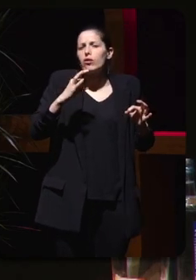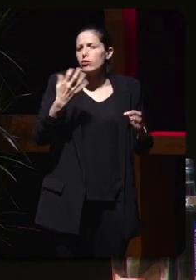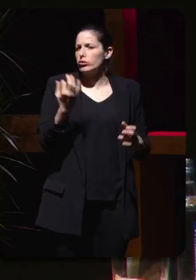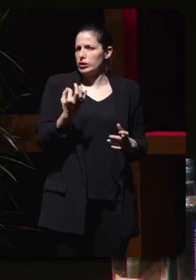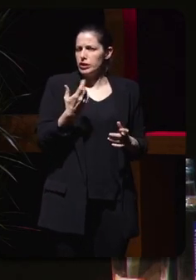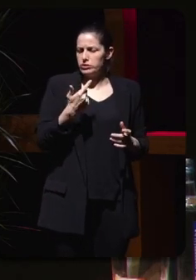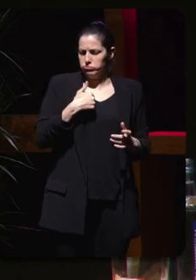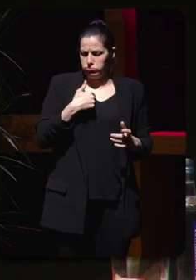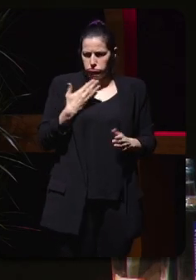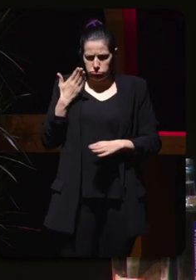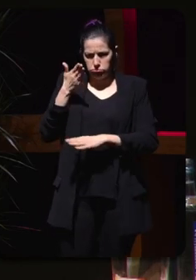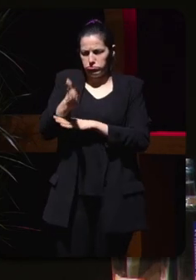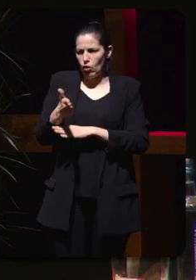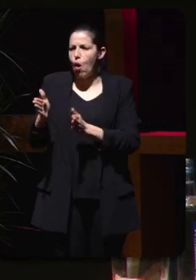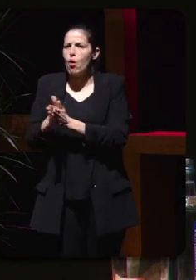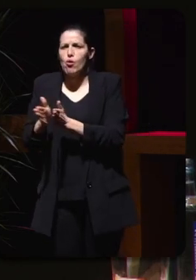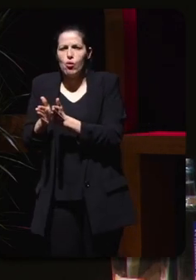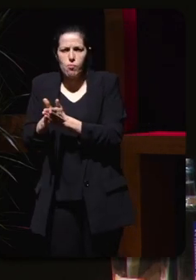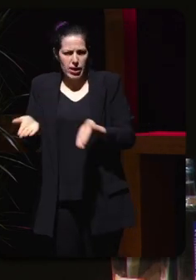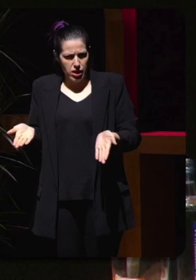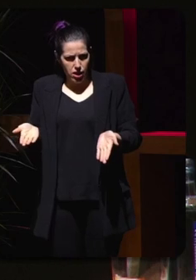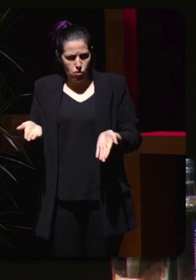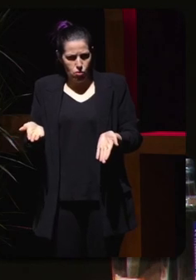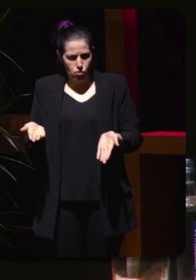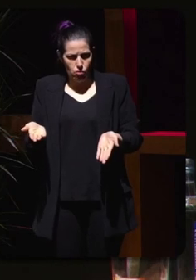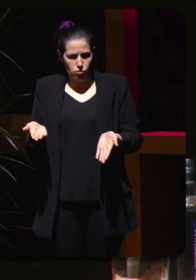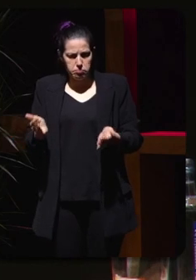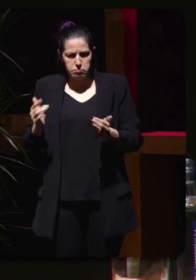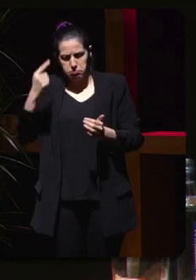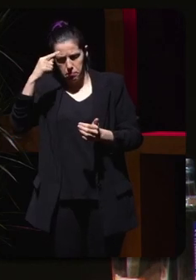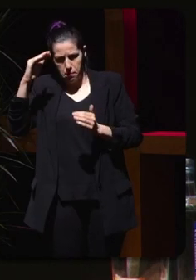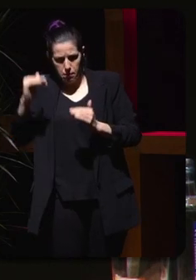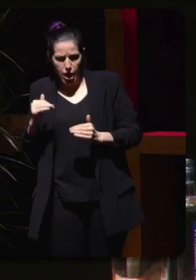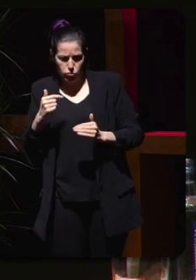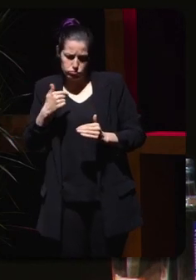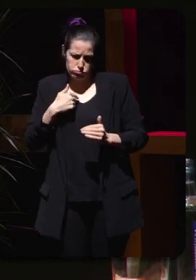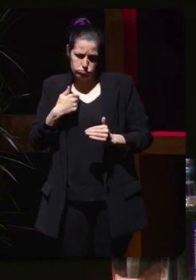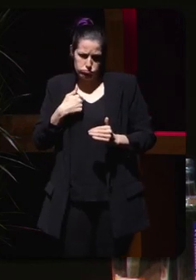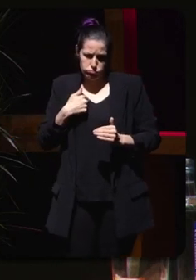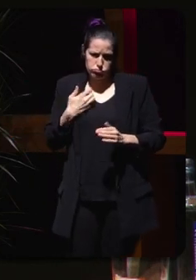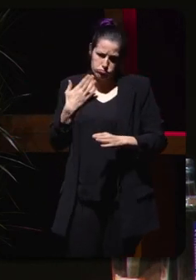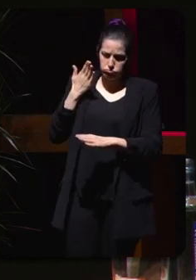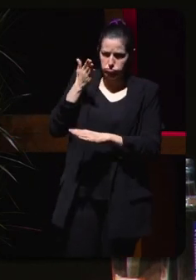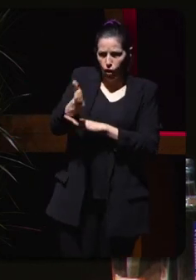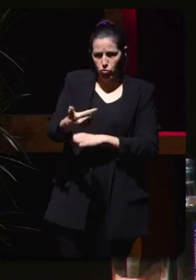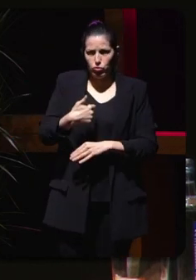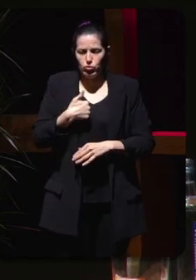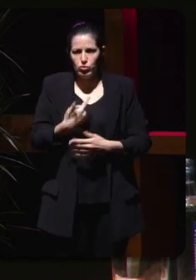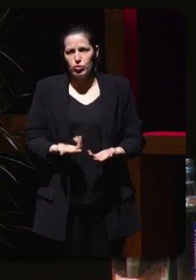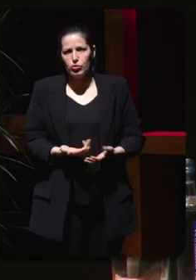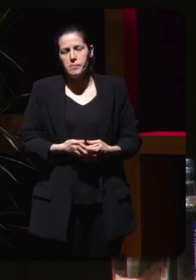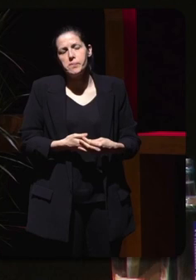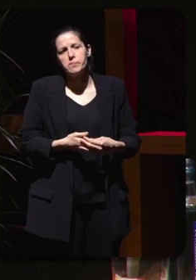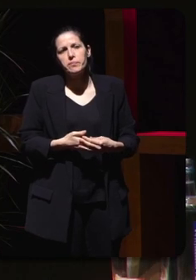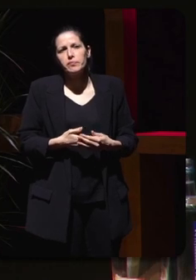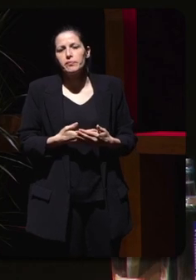un compañero que fuera muy buen periodista, etcétera, pero que en esa cuestión pues posiblemente supiera menos, ¿no? Y entonces,